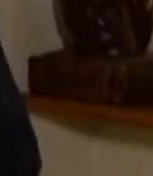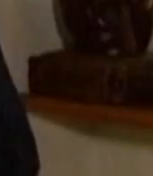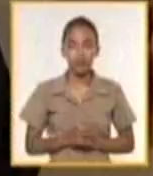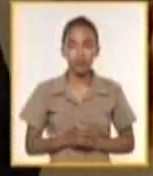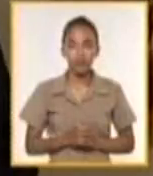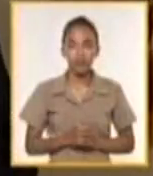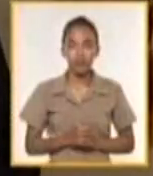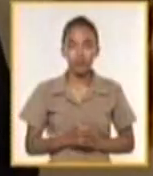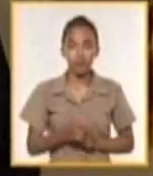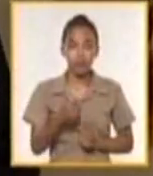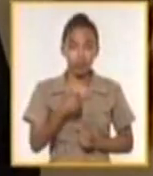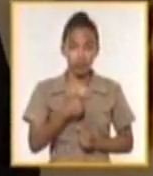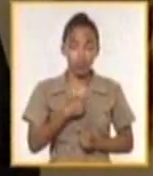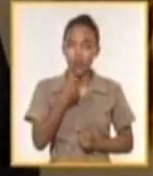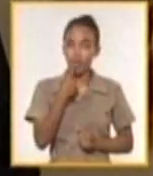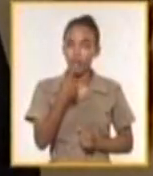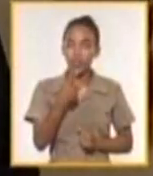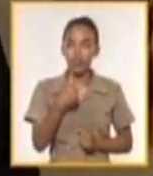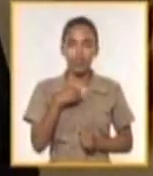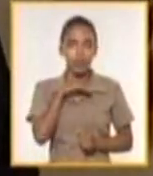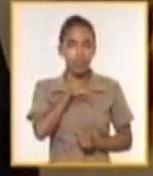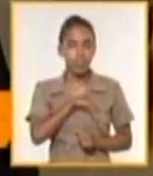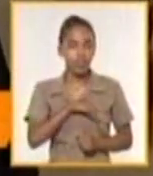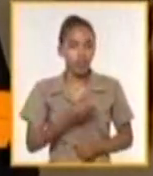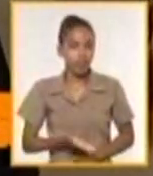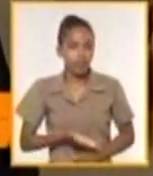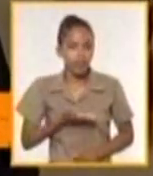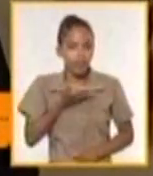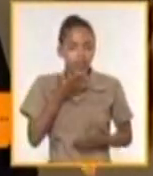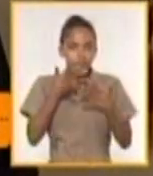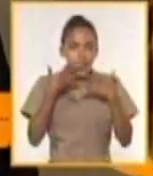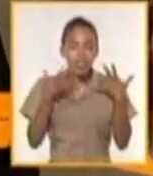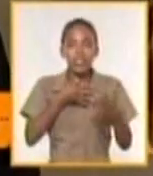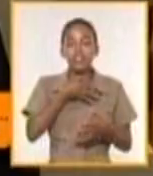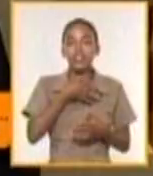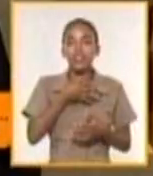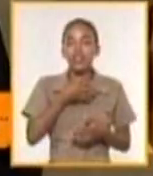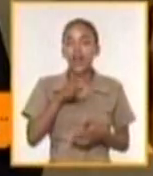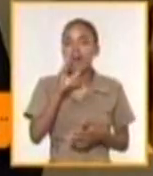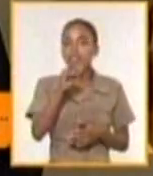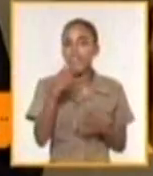Para mí es un honor poder hablar de Armando Jar Dávalos.